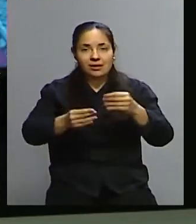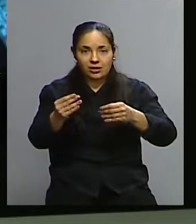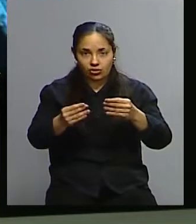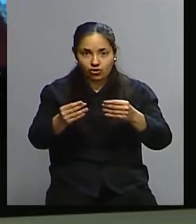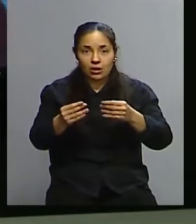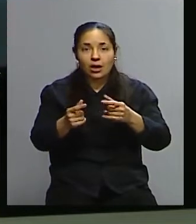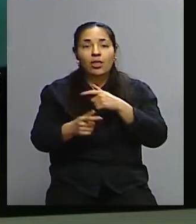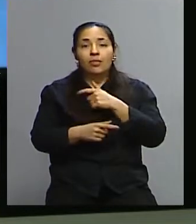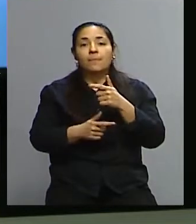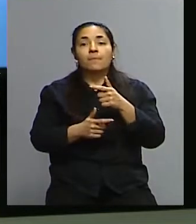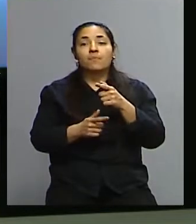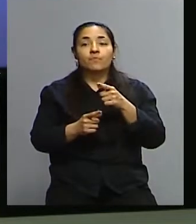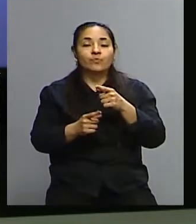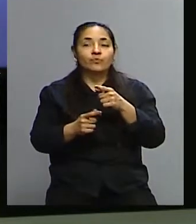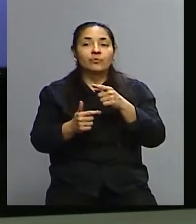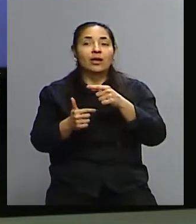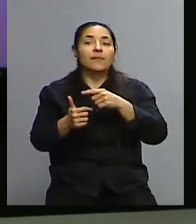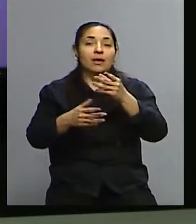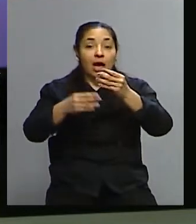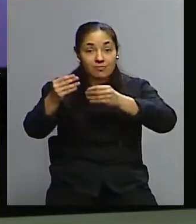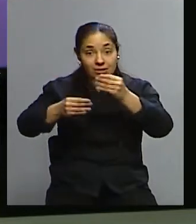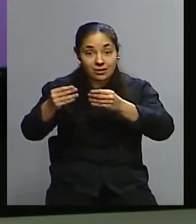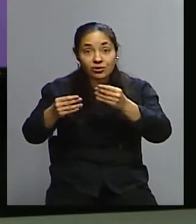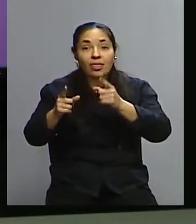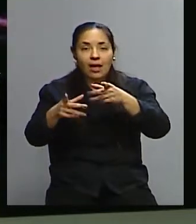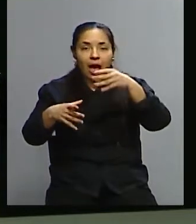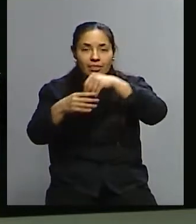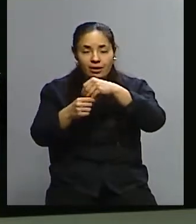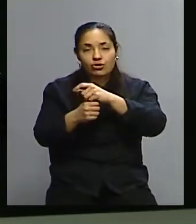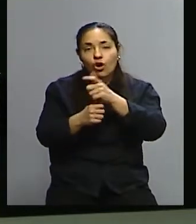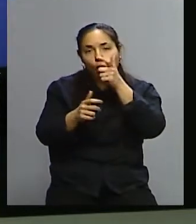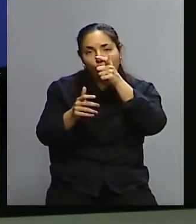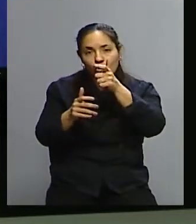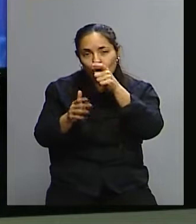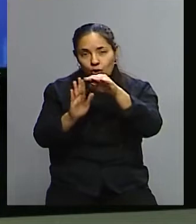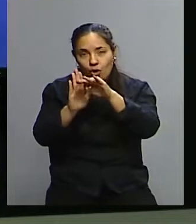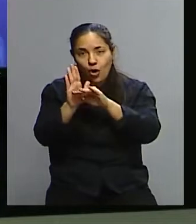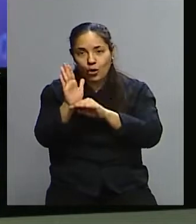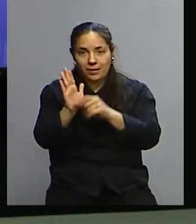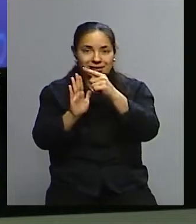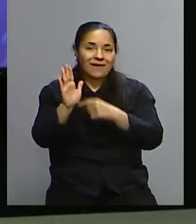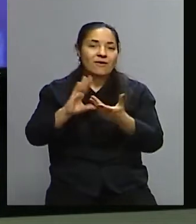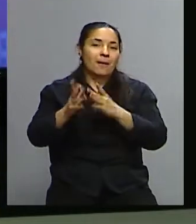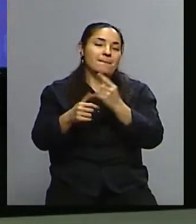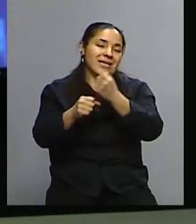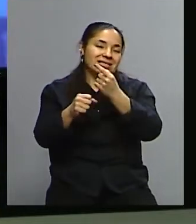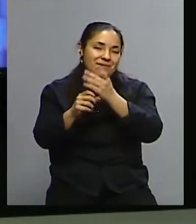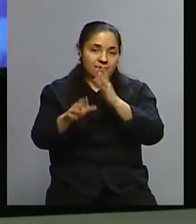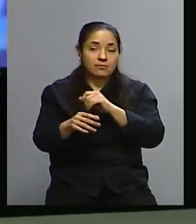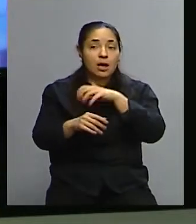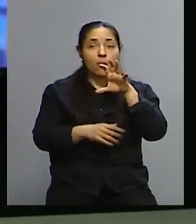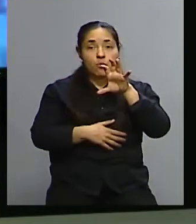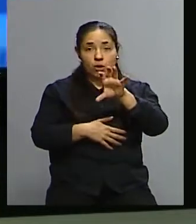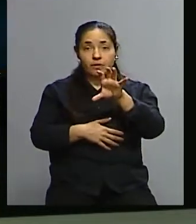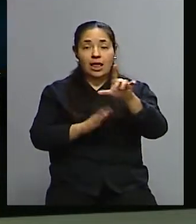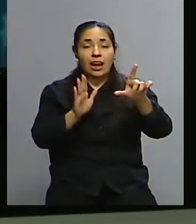funciones del Estado. Dentro de esta función de administración es lo que regulan esta normativa. Son las principales, hay otras más. En la provincia tenemos